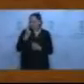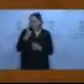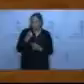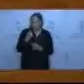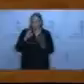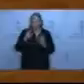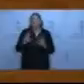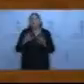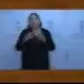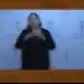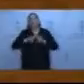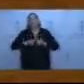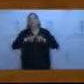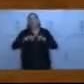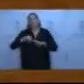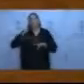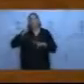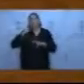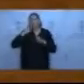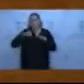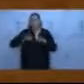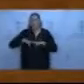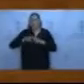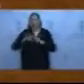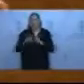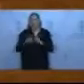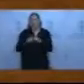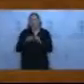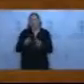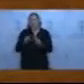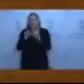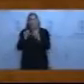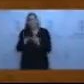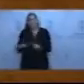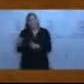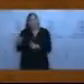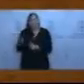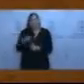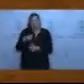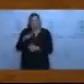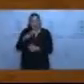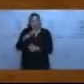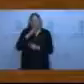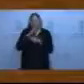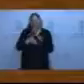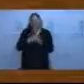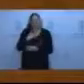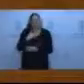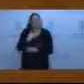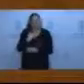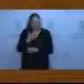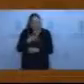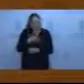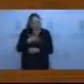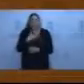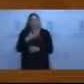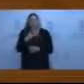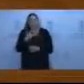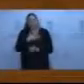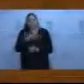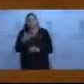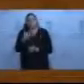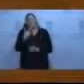análisis que sugiere la sindicatura de las instrucciones de contratación y si van a hacer algo en ese sentido. Yo, por lo tanto, lo que le pediría es que me diga concretamente